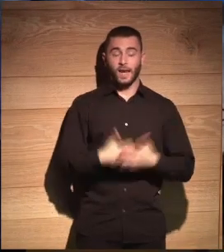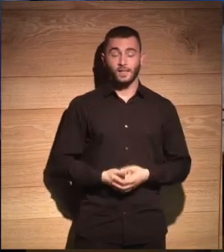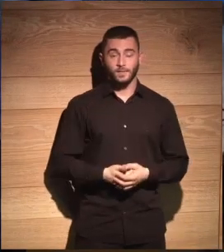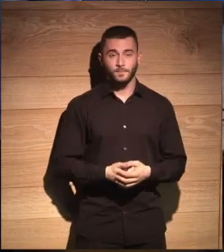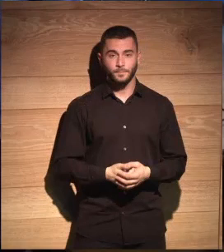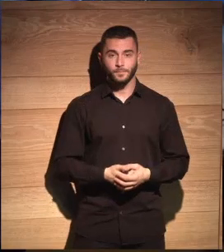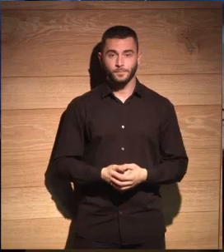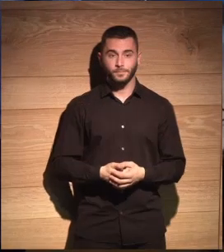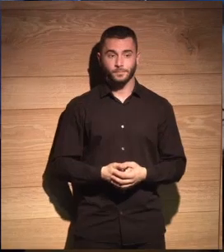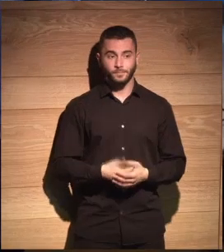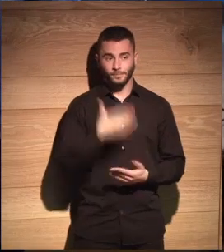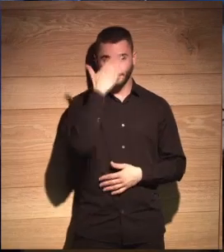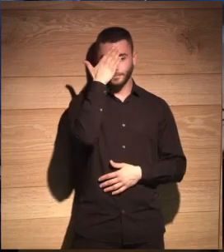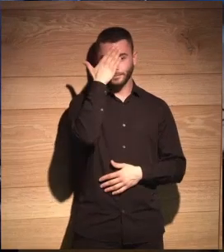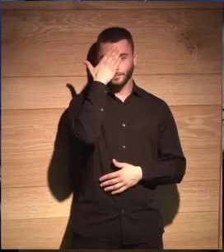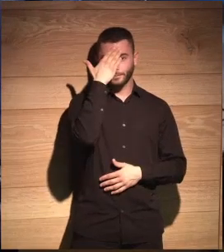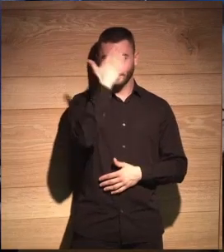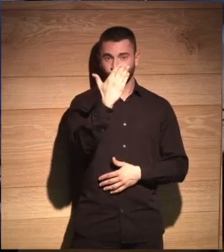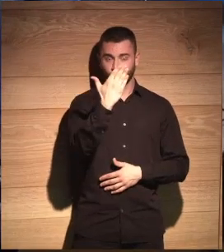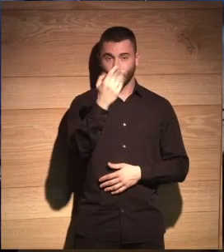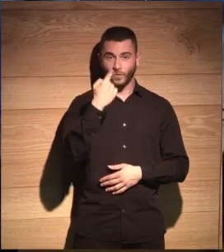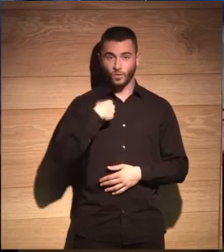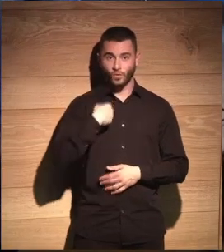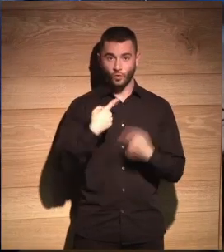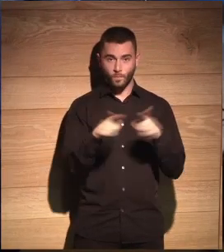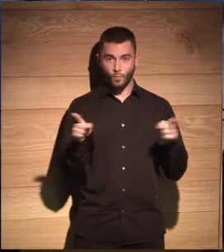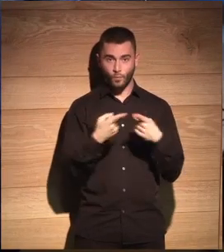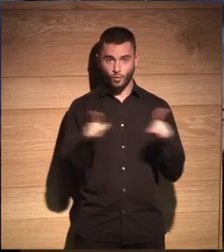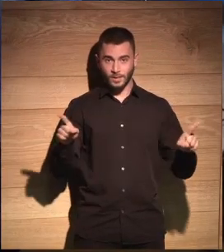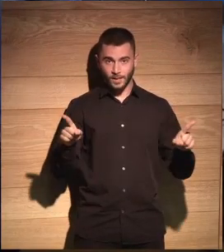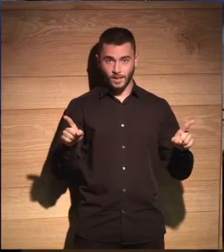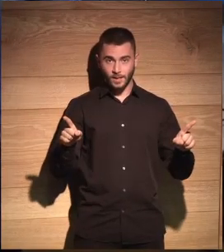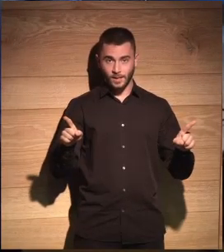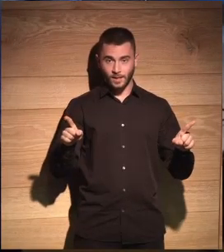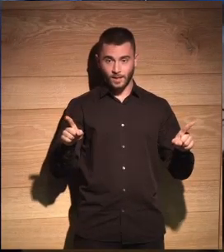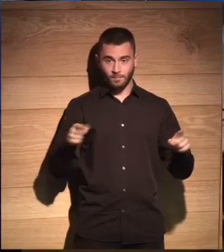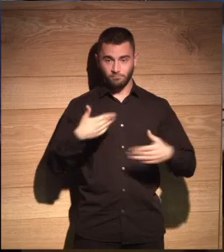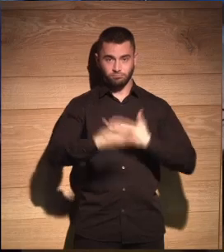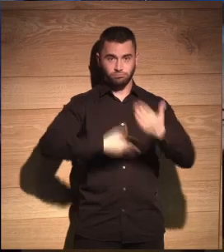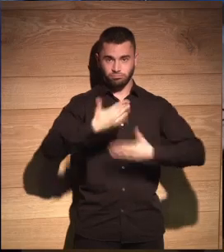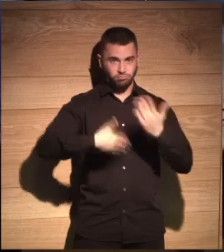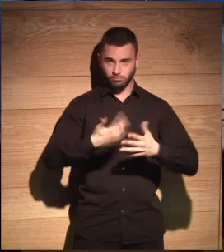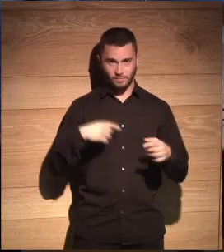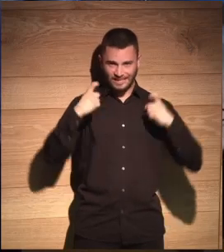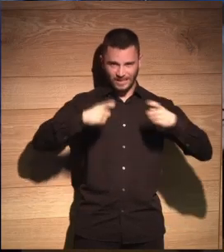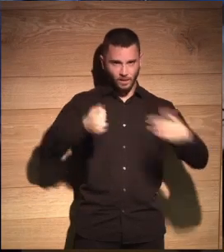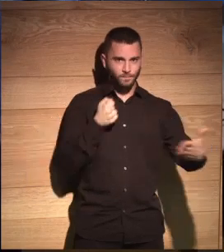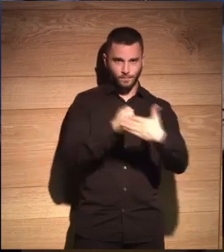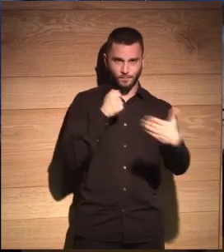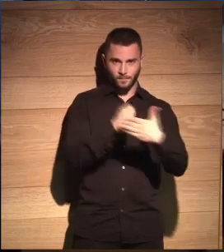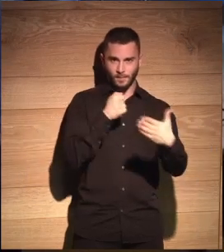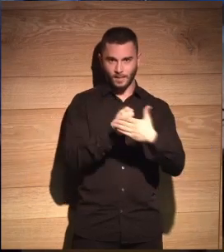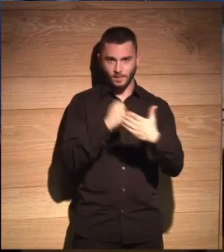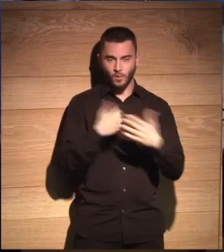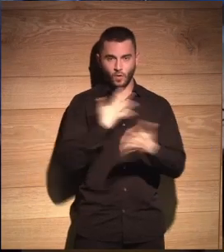Pues, la verdad es que he intentado hacer la música que fuera lo más dinámica posible. El juego tiene muchos momentos